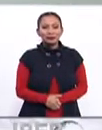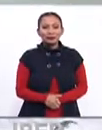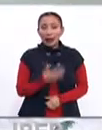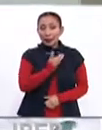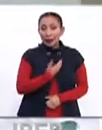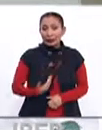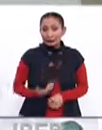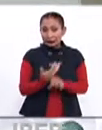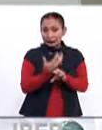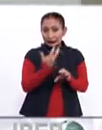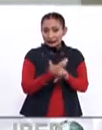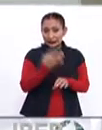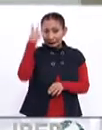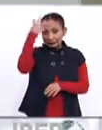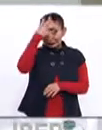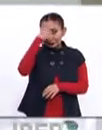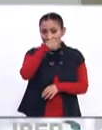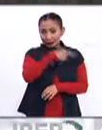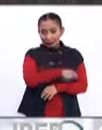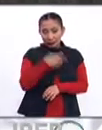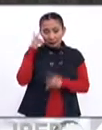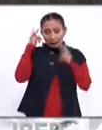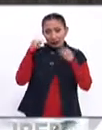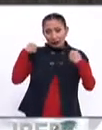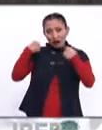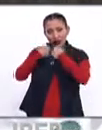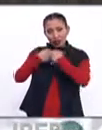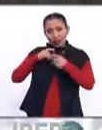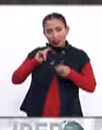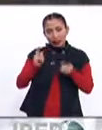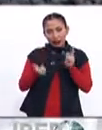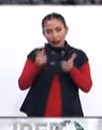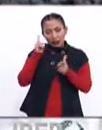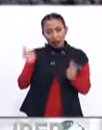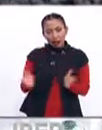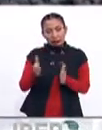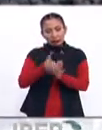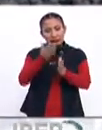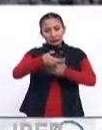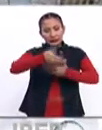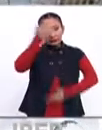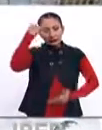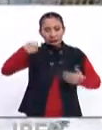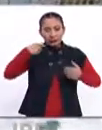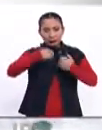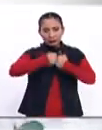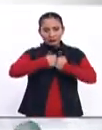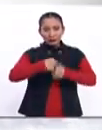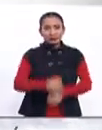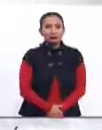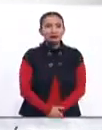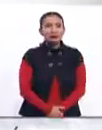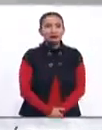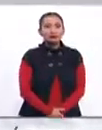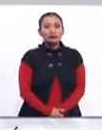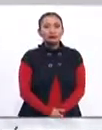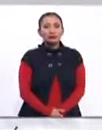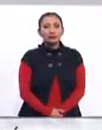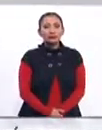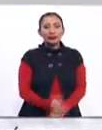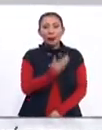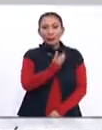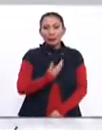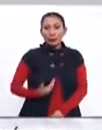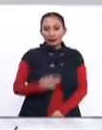El presidente de los Estados Unidos, Donald Trump, visita la frontera en Texas para impulsar la construcción del muro con México.